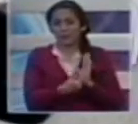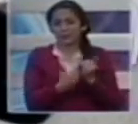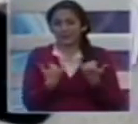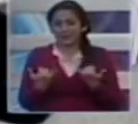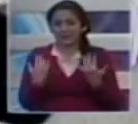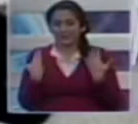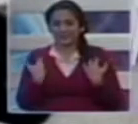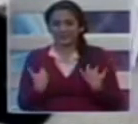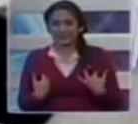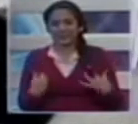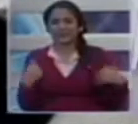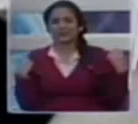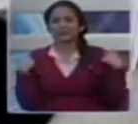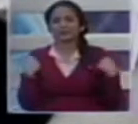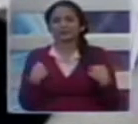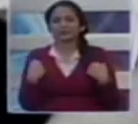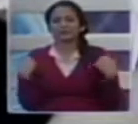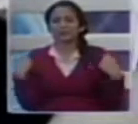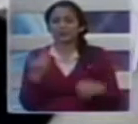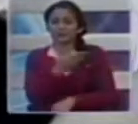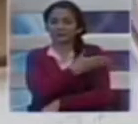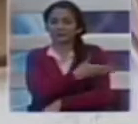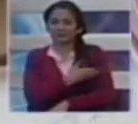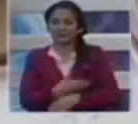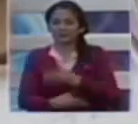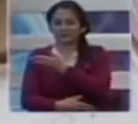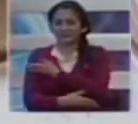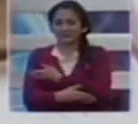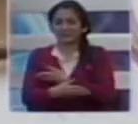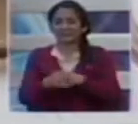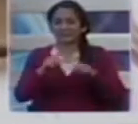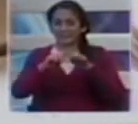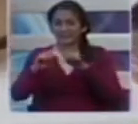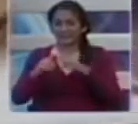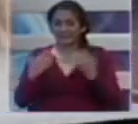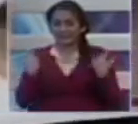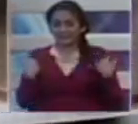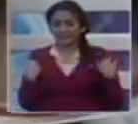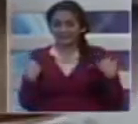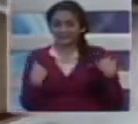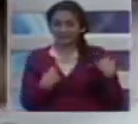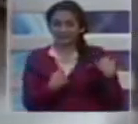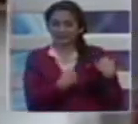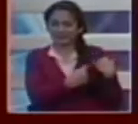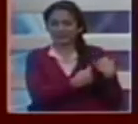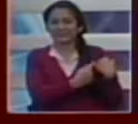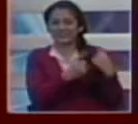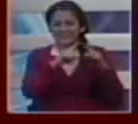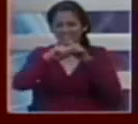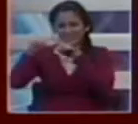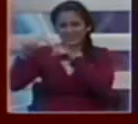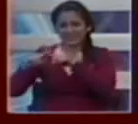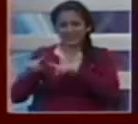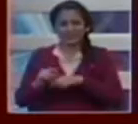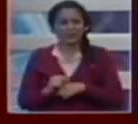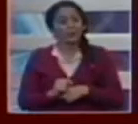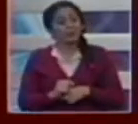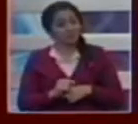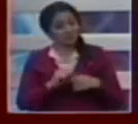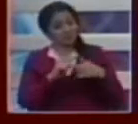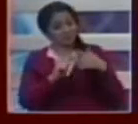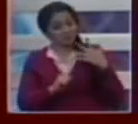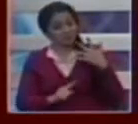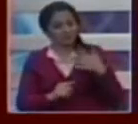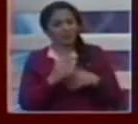con algunos mensajes en las camisetas. Que también están muy en boga. Bueno, realmente tienen una variedad ustedes. Sí. ¿Y